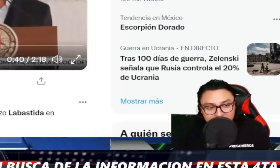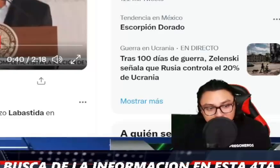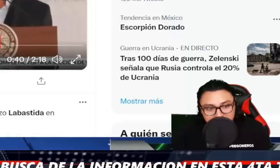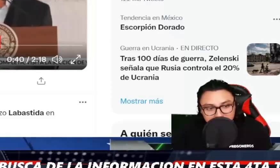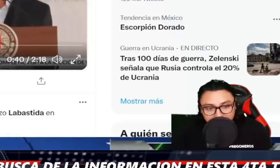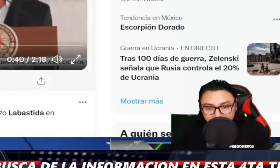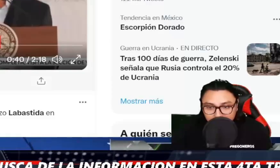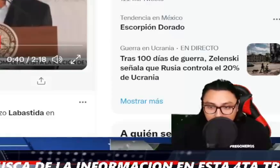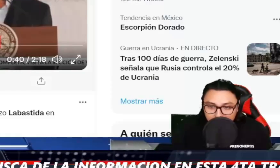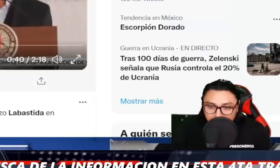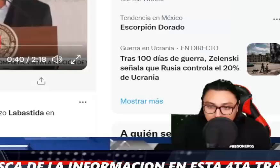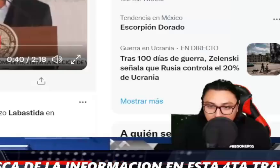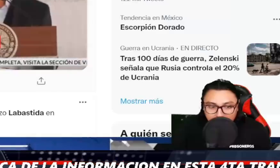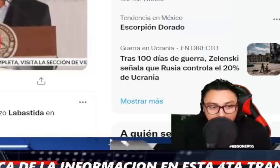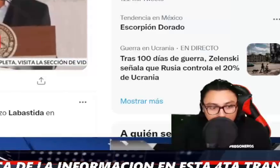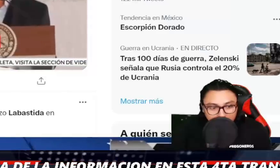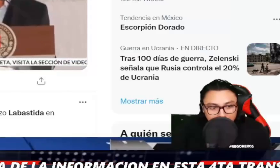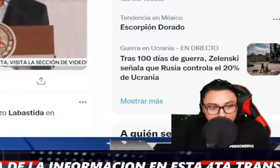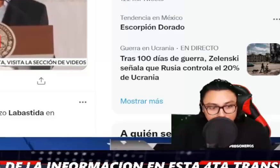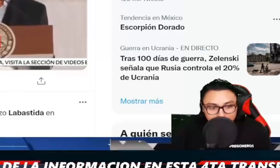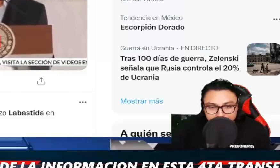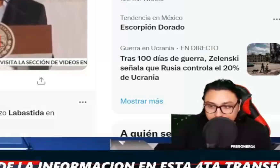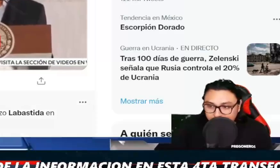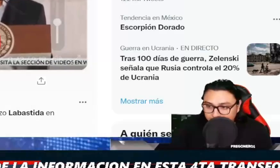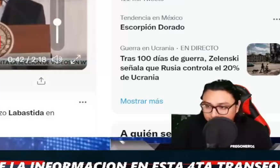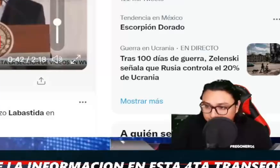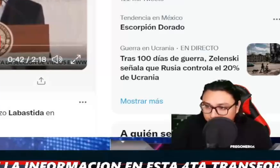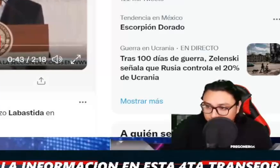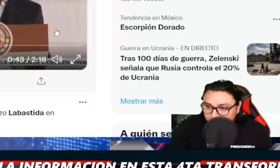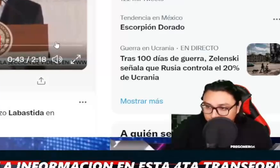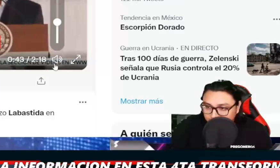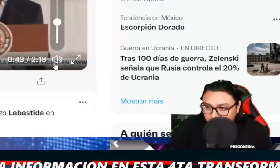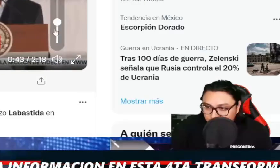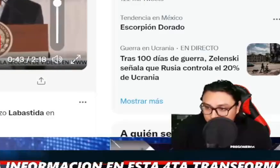matutina. Escuche. Ah, caray. Bueno, a ver, yo...